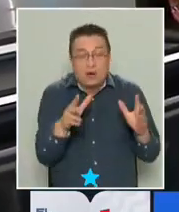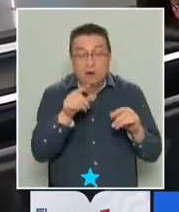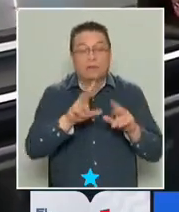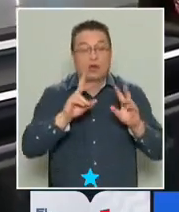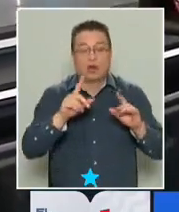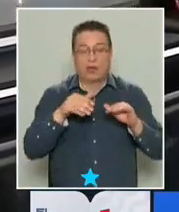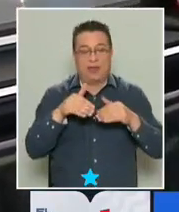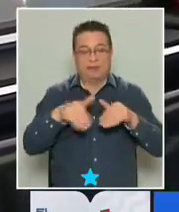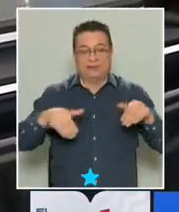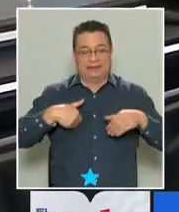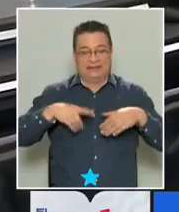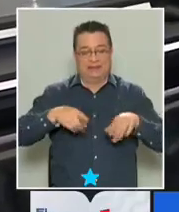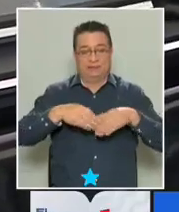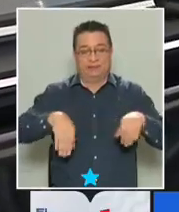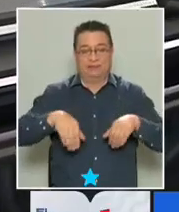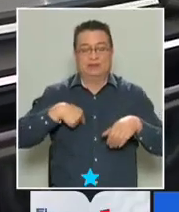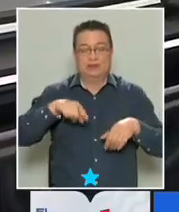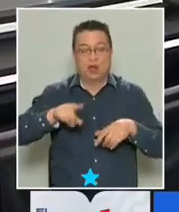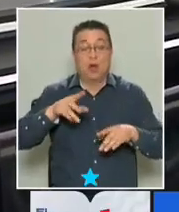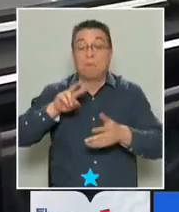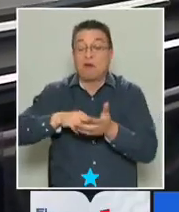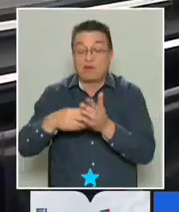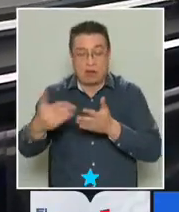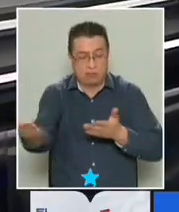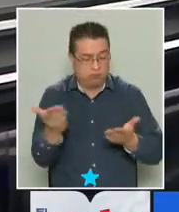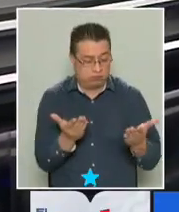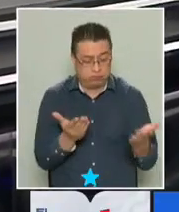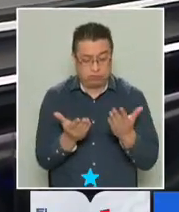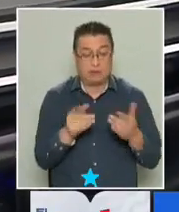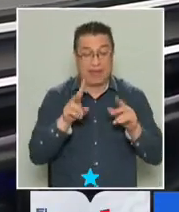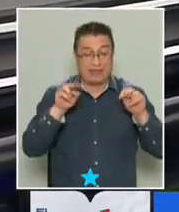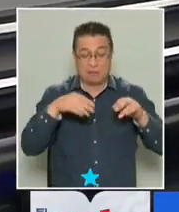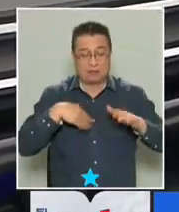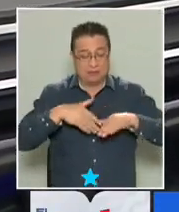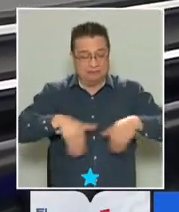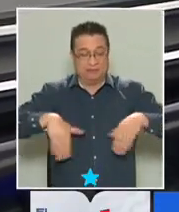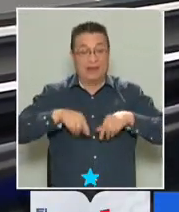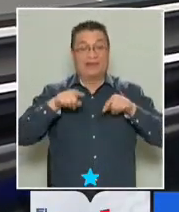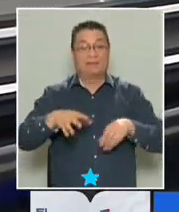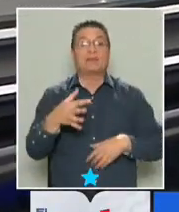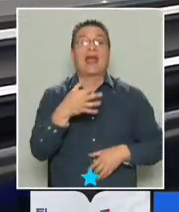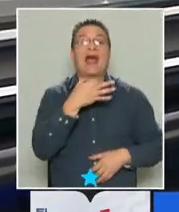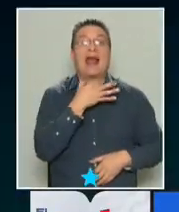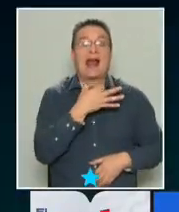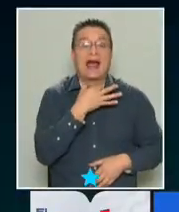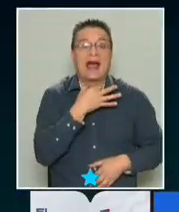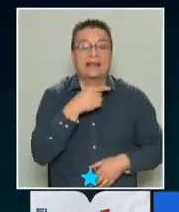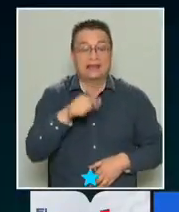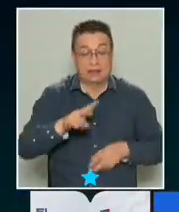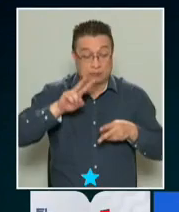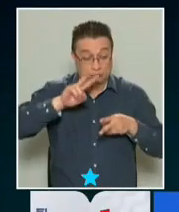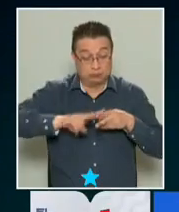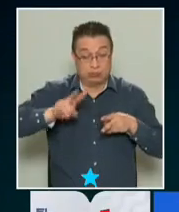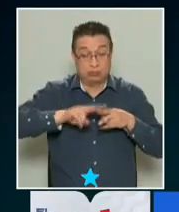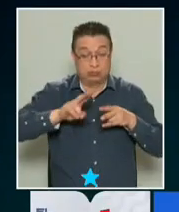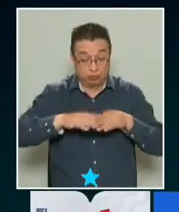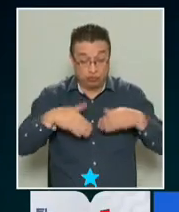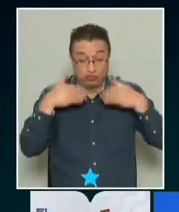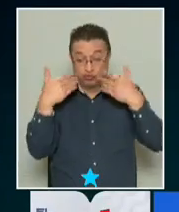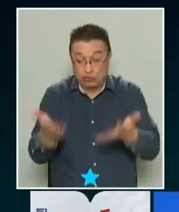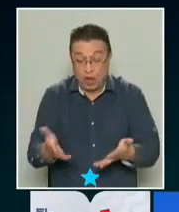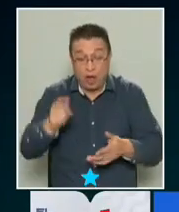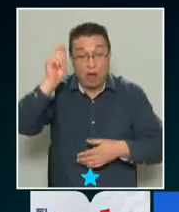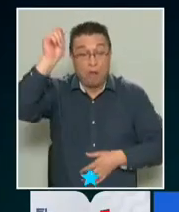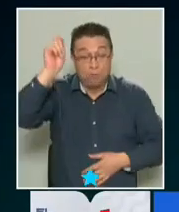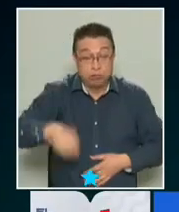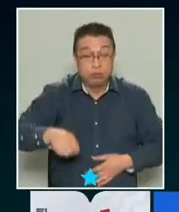parte que están ahí que están planteando un problema y al tema en sí mismo y eso nos garantiza por lo tanto que lo que se resuelva va a ser como